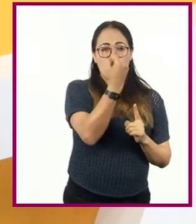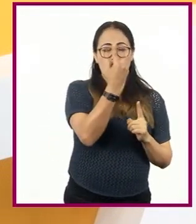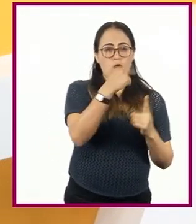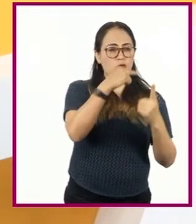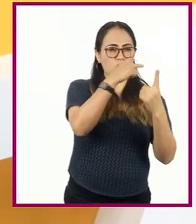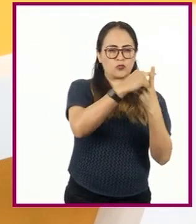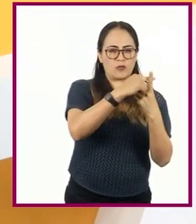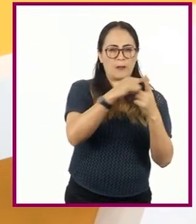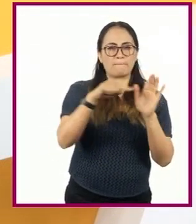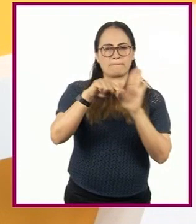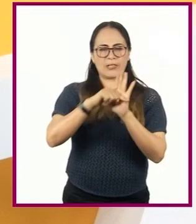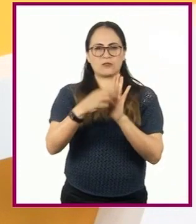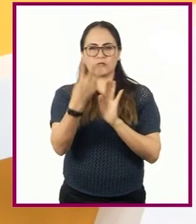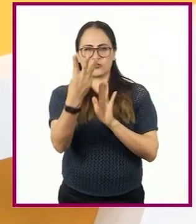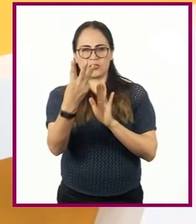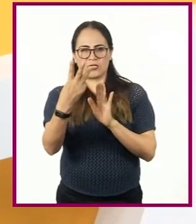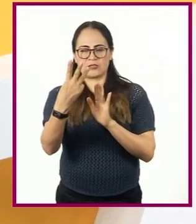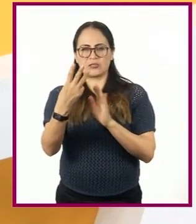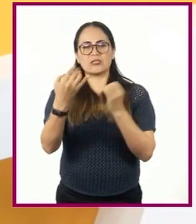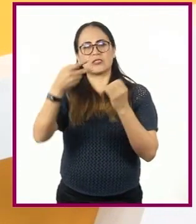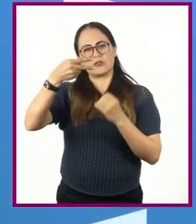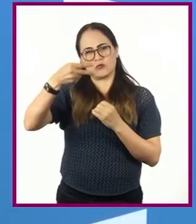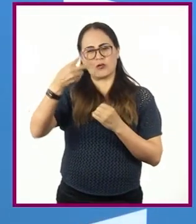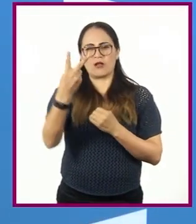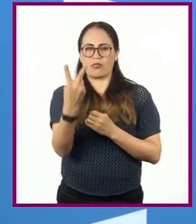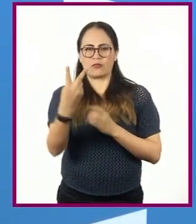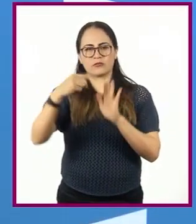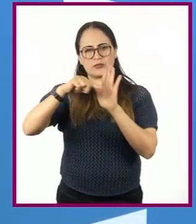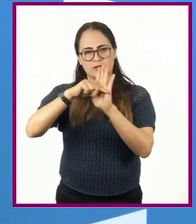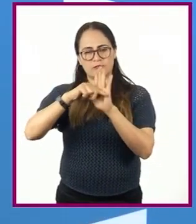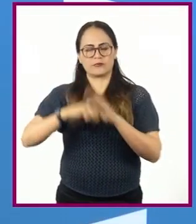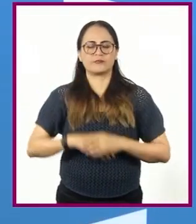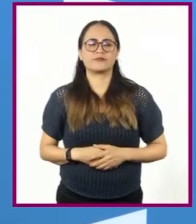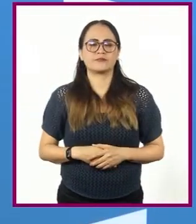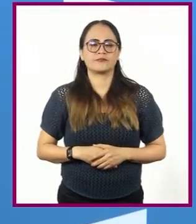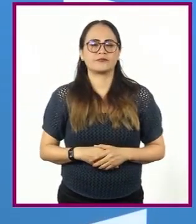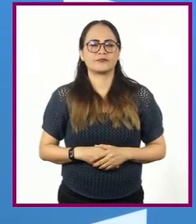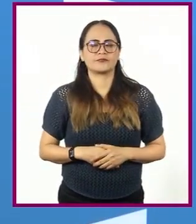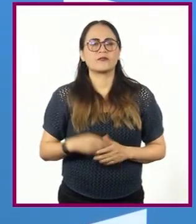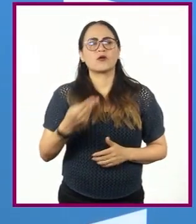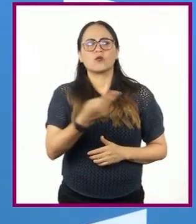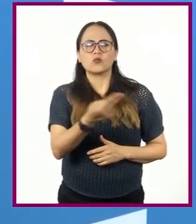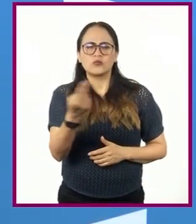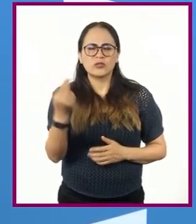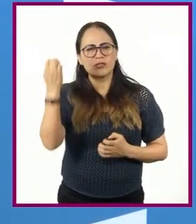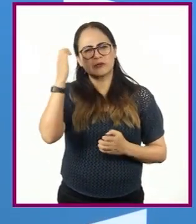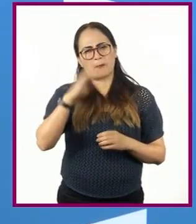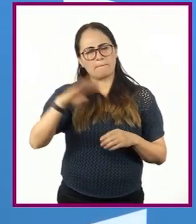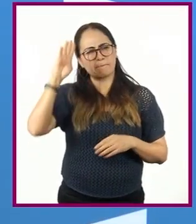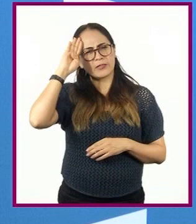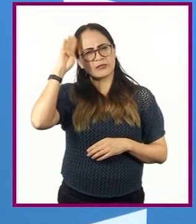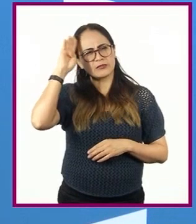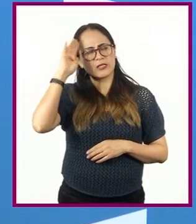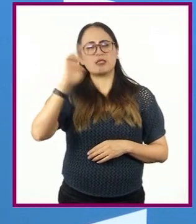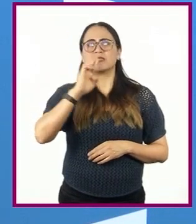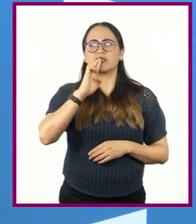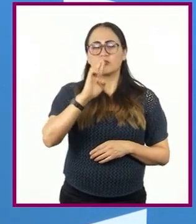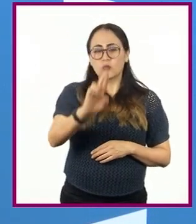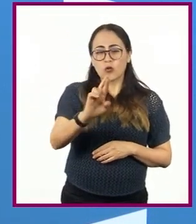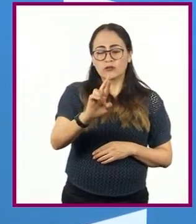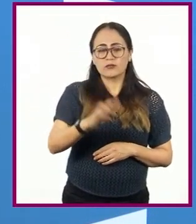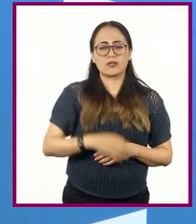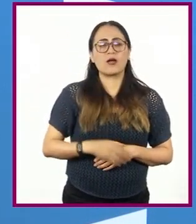negativo, el resultado es 2 negativo. Bien, analicemos qué sucede con el producto en la